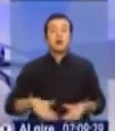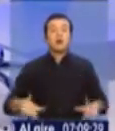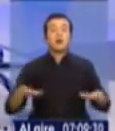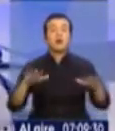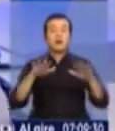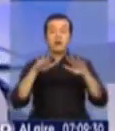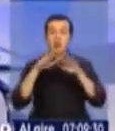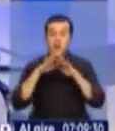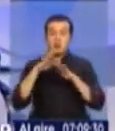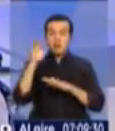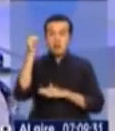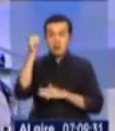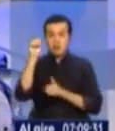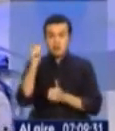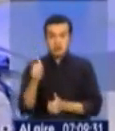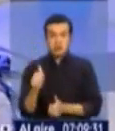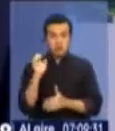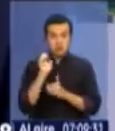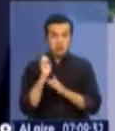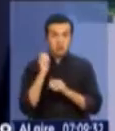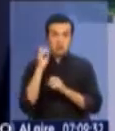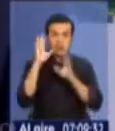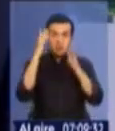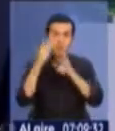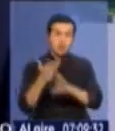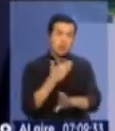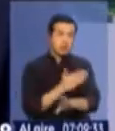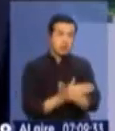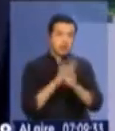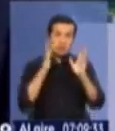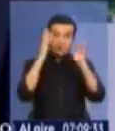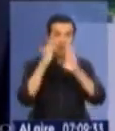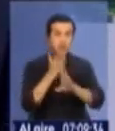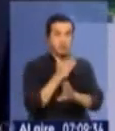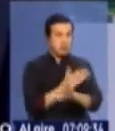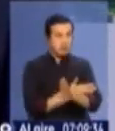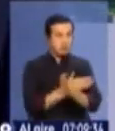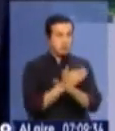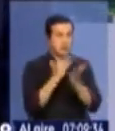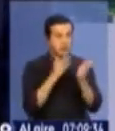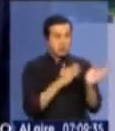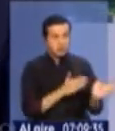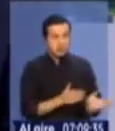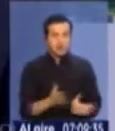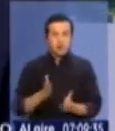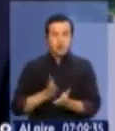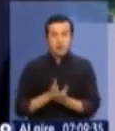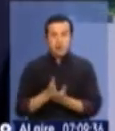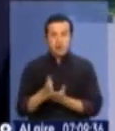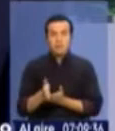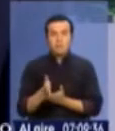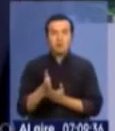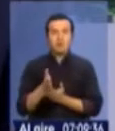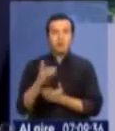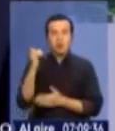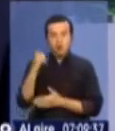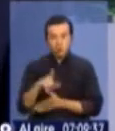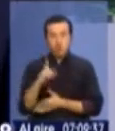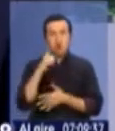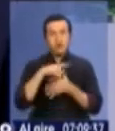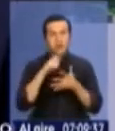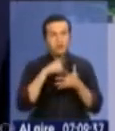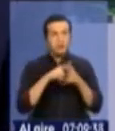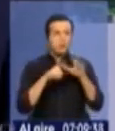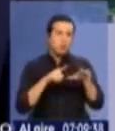con el festival anterior se nos hemos inventado el camino a loja que se van a hacer en las diferentes provincias de la